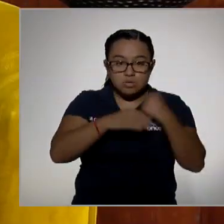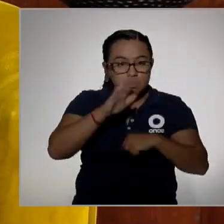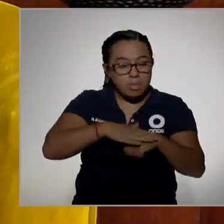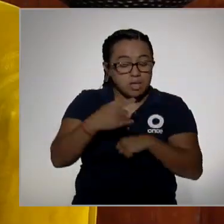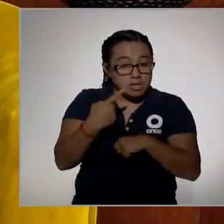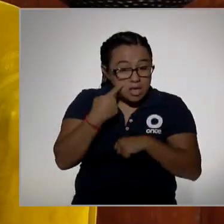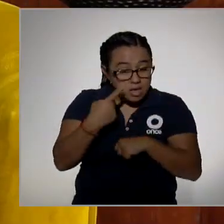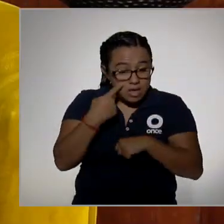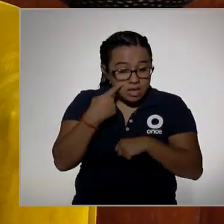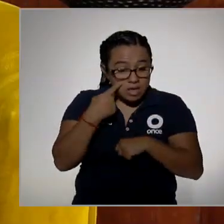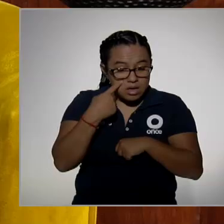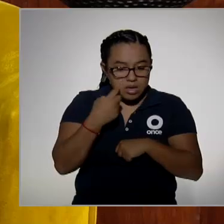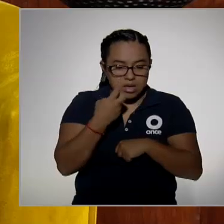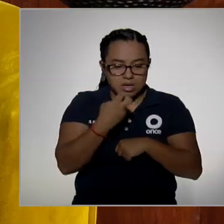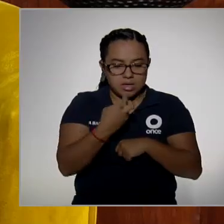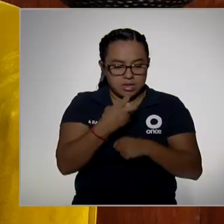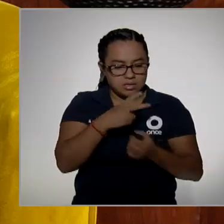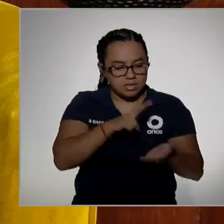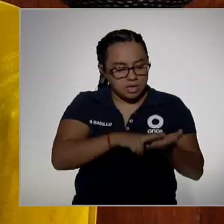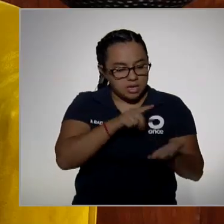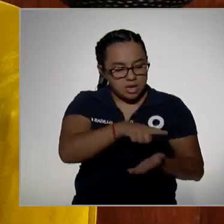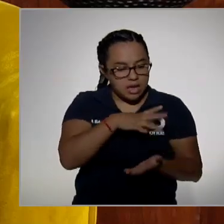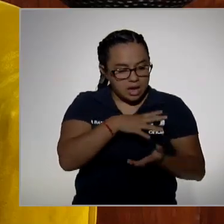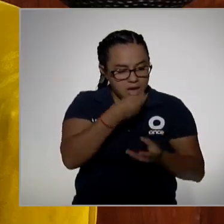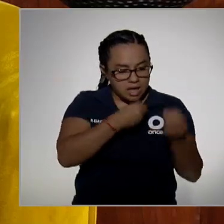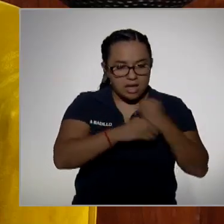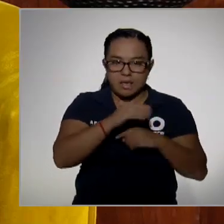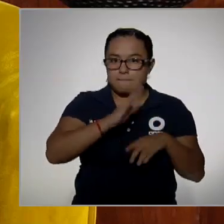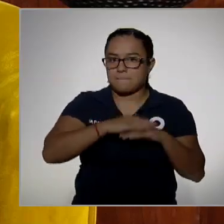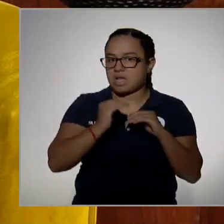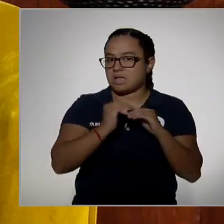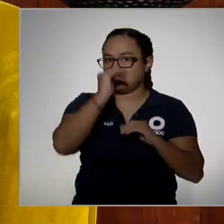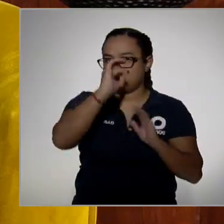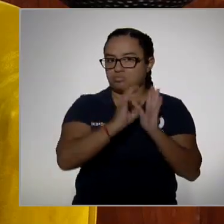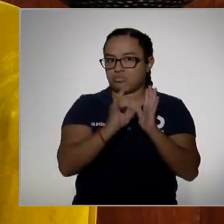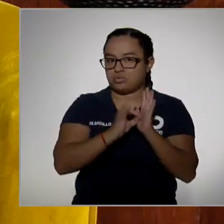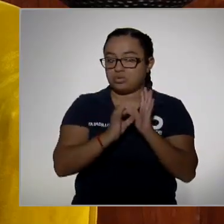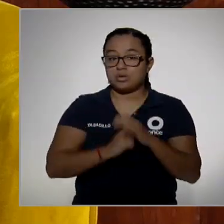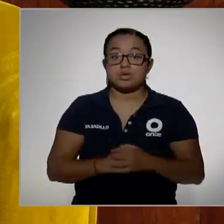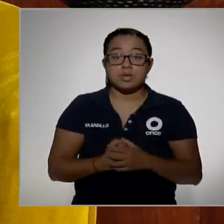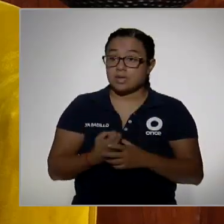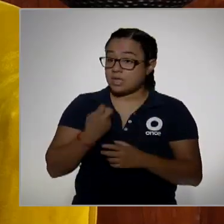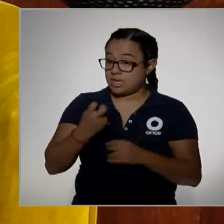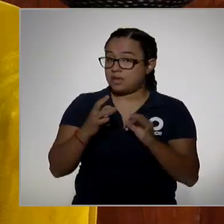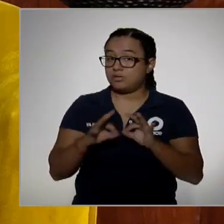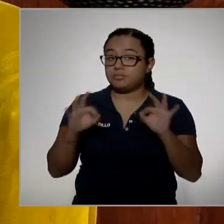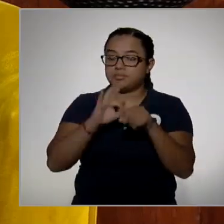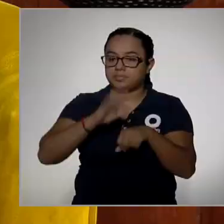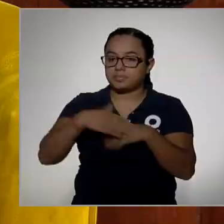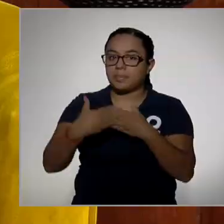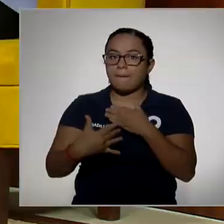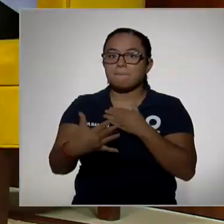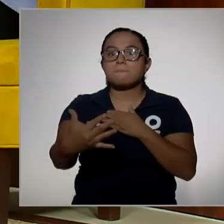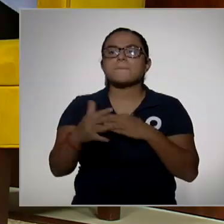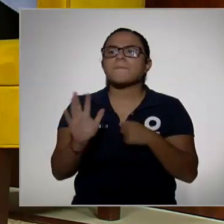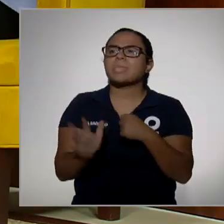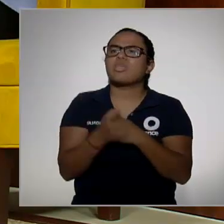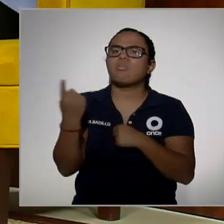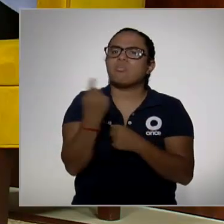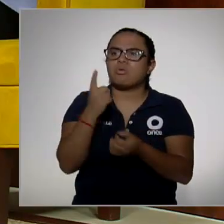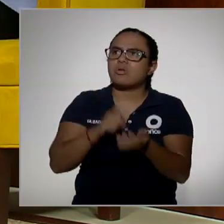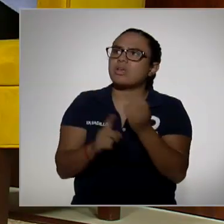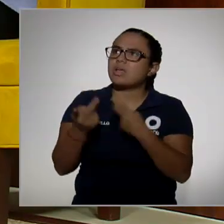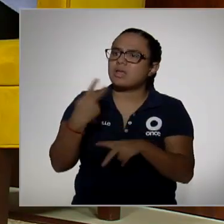tienen un valor nutricional pto de hierro y que esto es importante porque vamos a ver un poquito más adelante cuando veamos por qué se